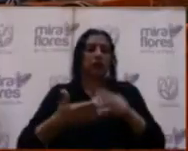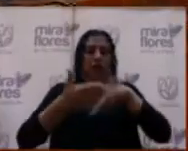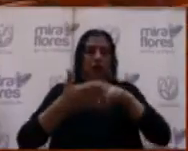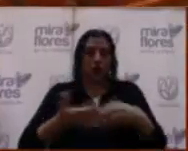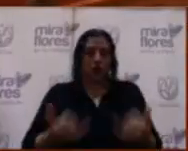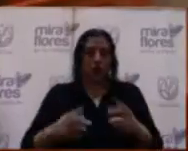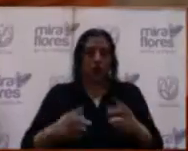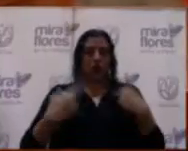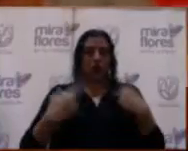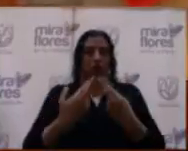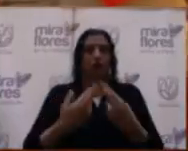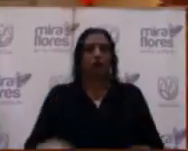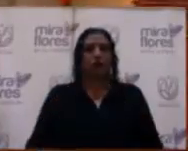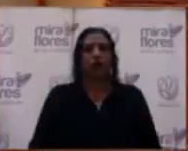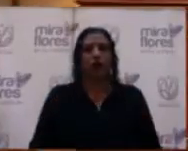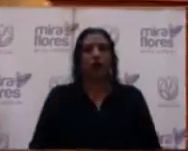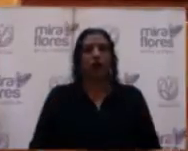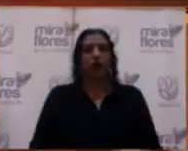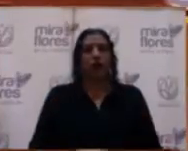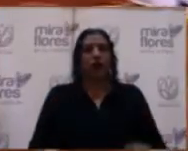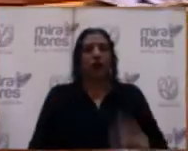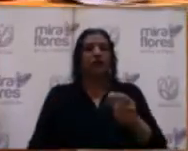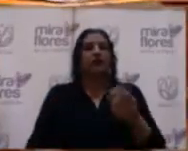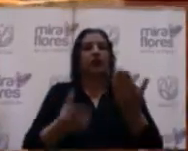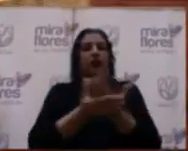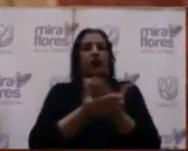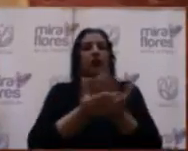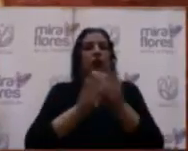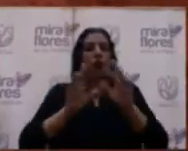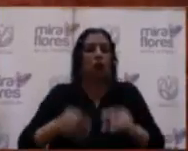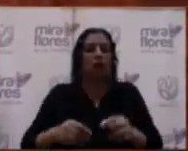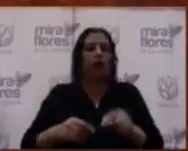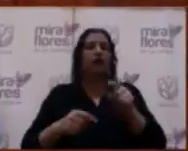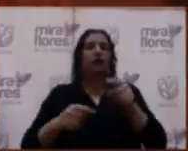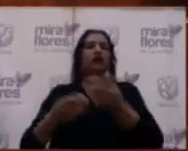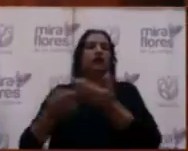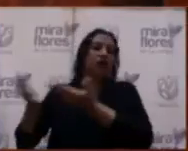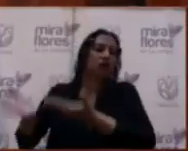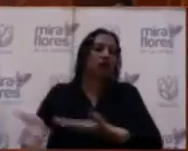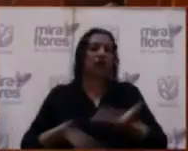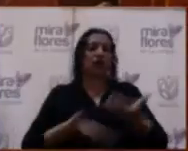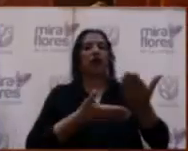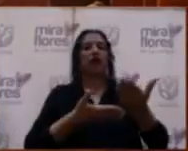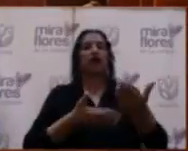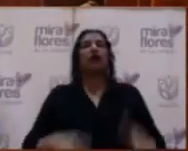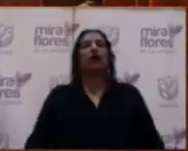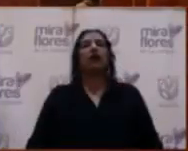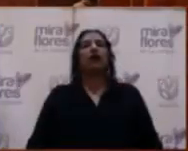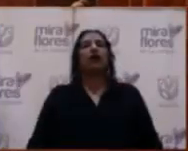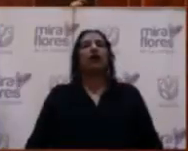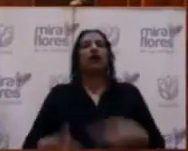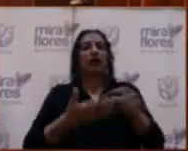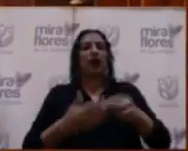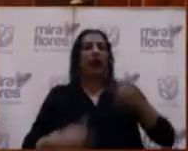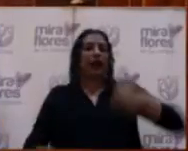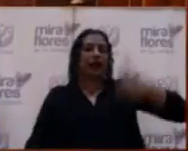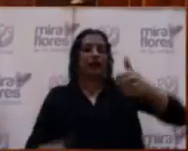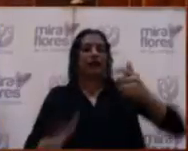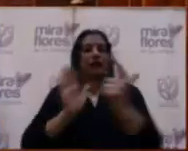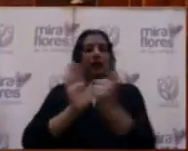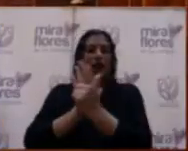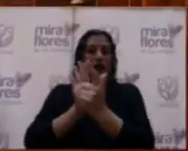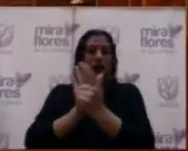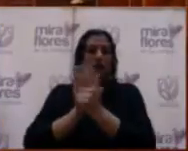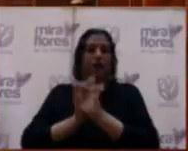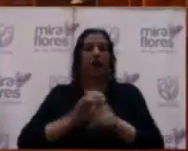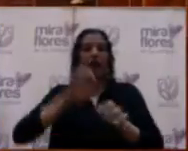Gracias. Ese documento al que usted alude ha sido derivado a la gerencia legal para